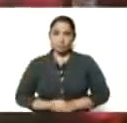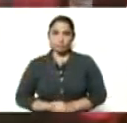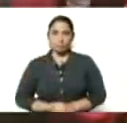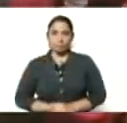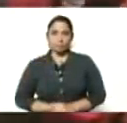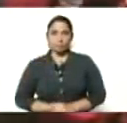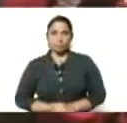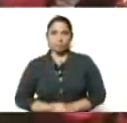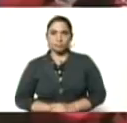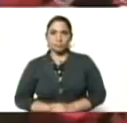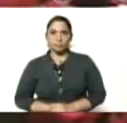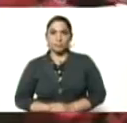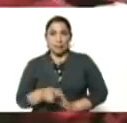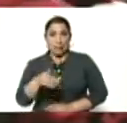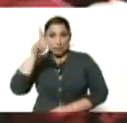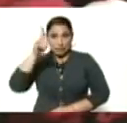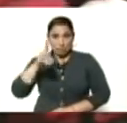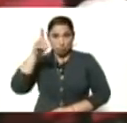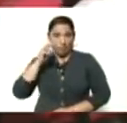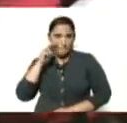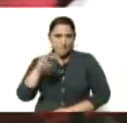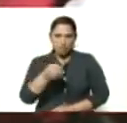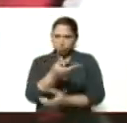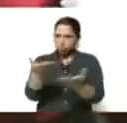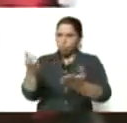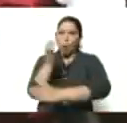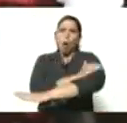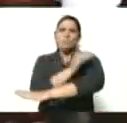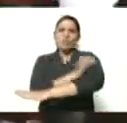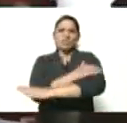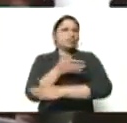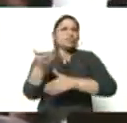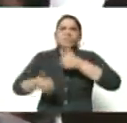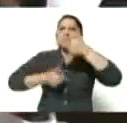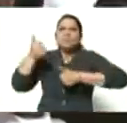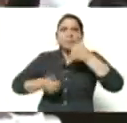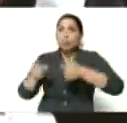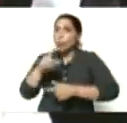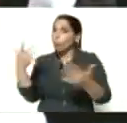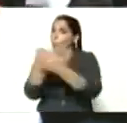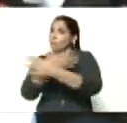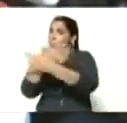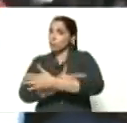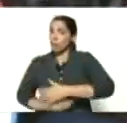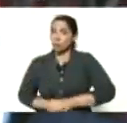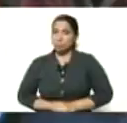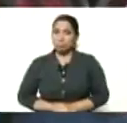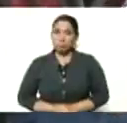esos diputados que ustedes ven ahí de oposición son oposición, no se confundan.